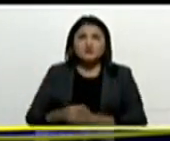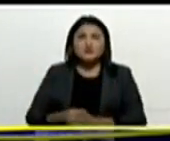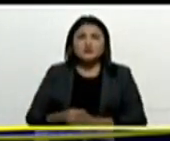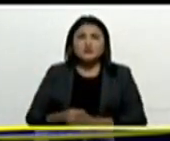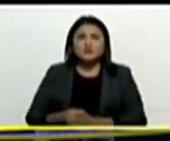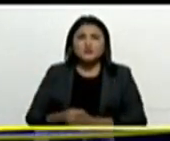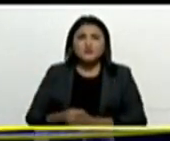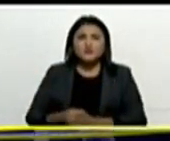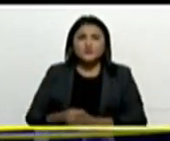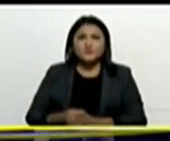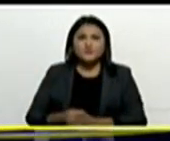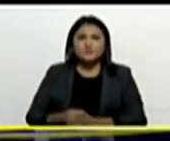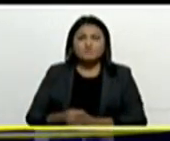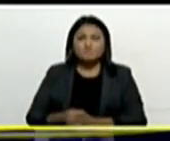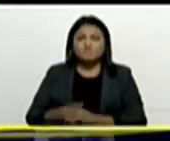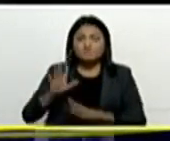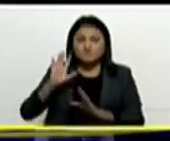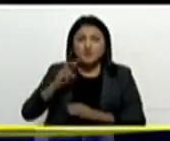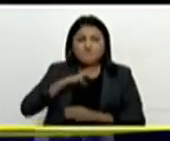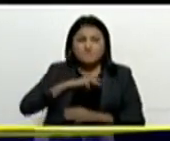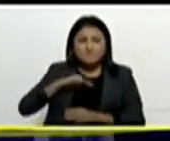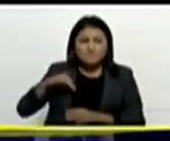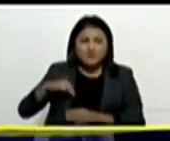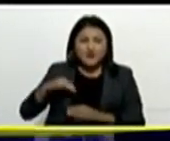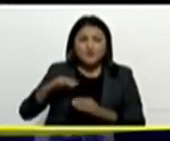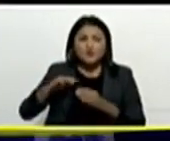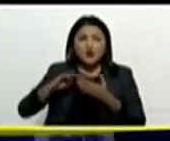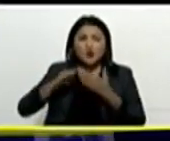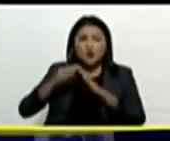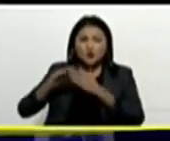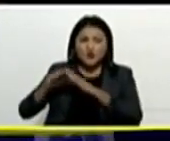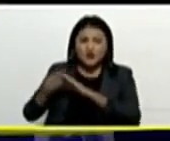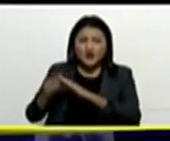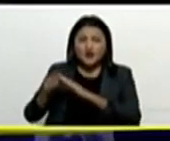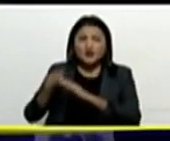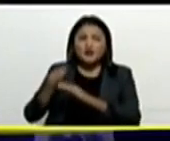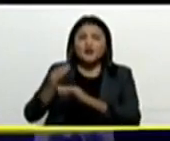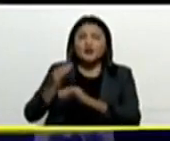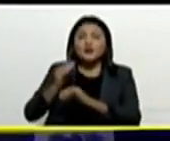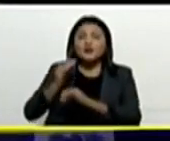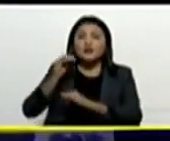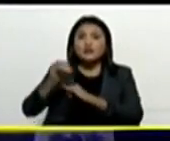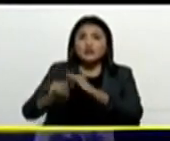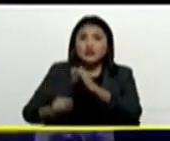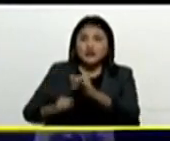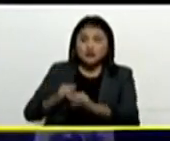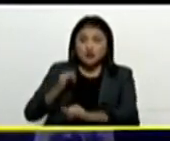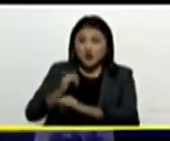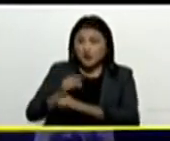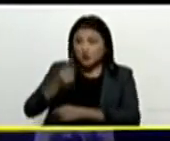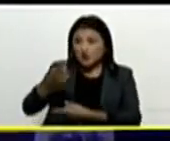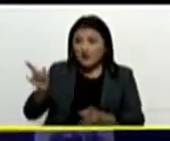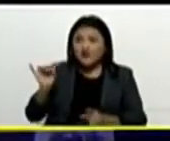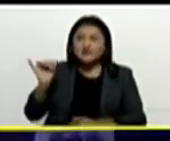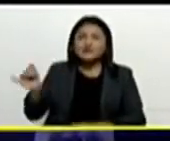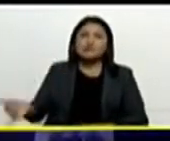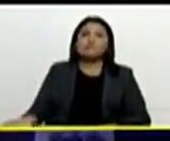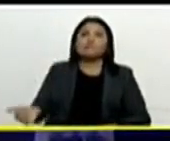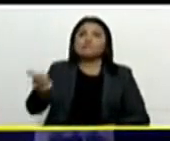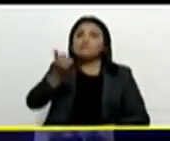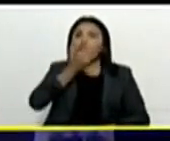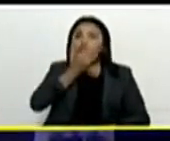fatídicos miembros de la comunidad internacional, les decimos, se equivocaron rotundamente, porque